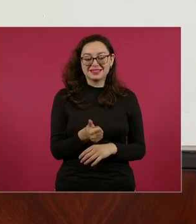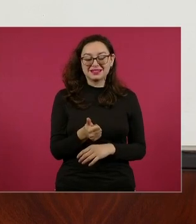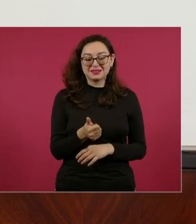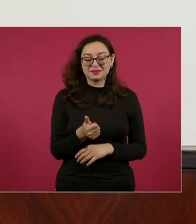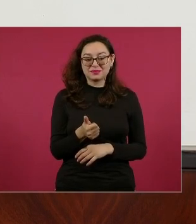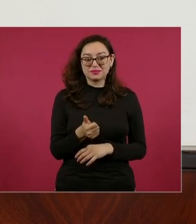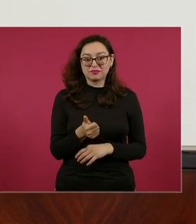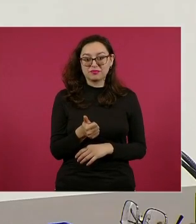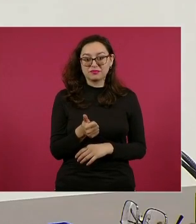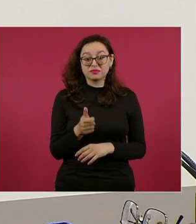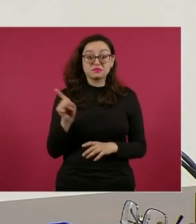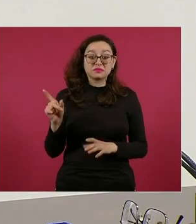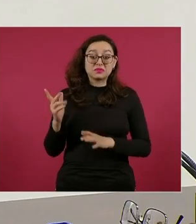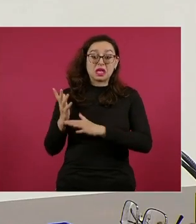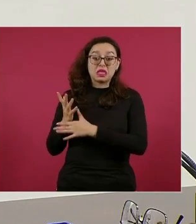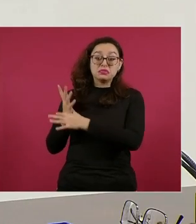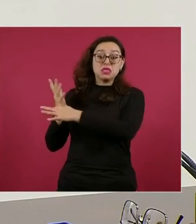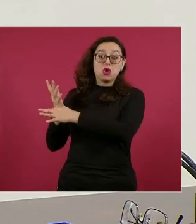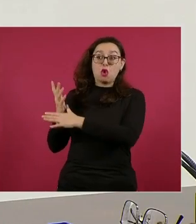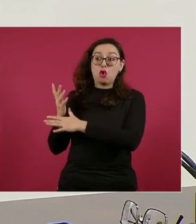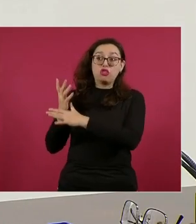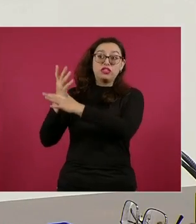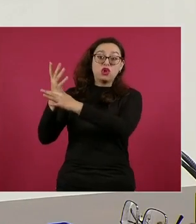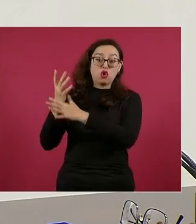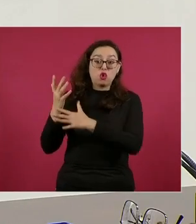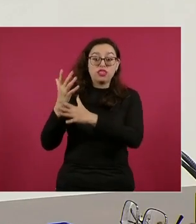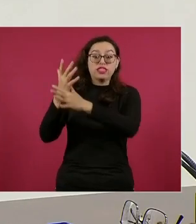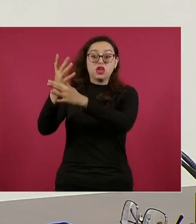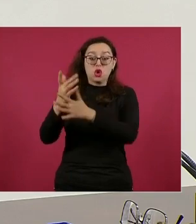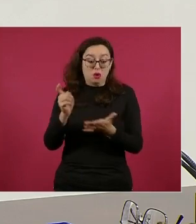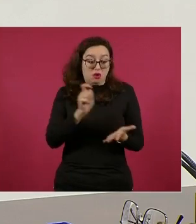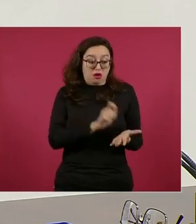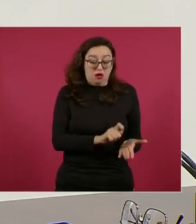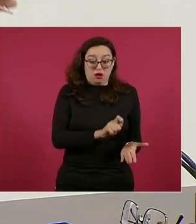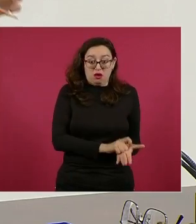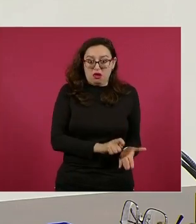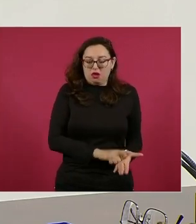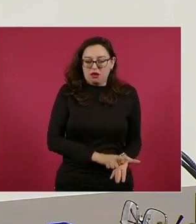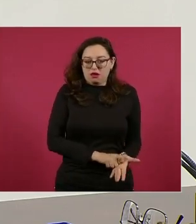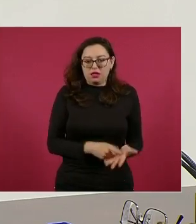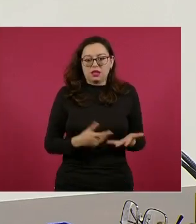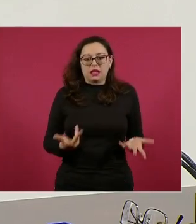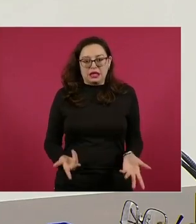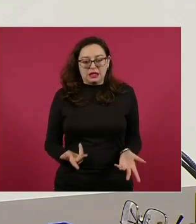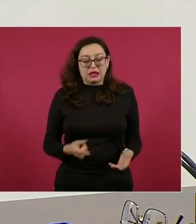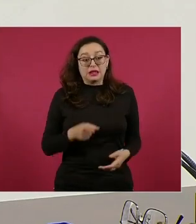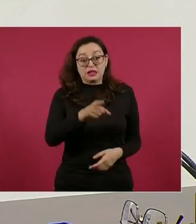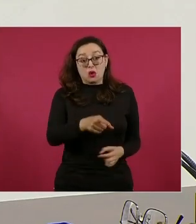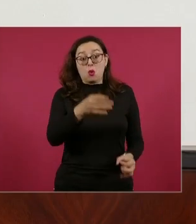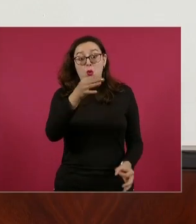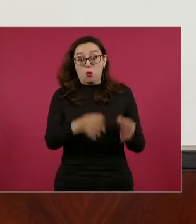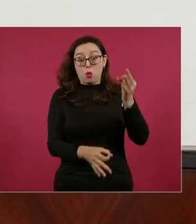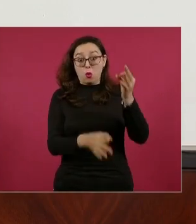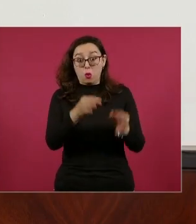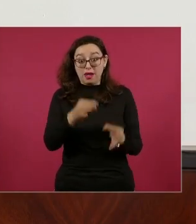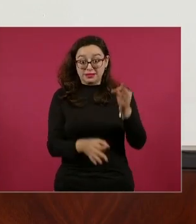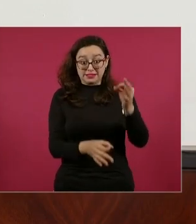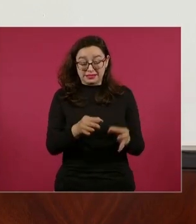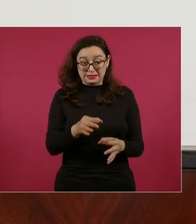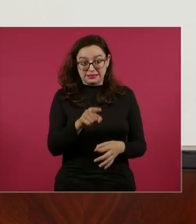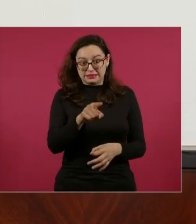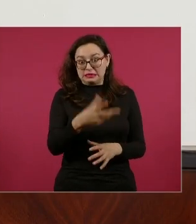lo utilizan en el juicio para darle el asilo al juez de Barandilla. Por eso sí nos